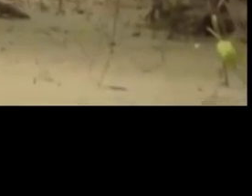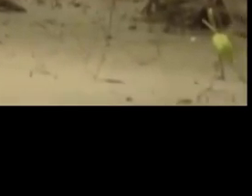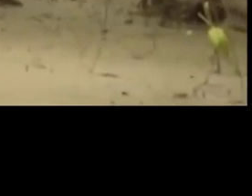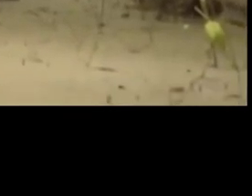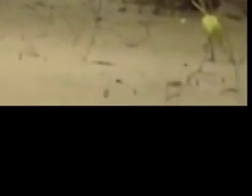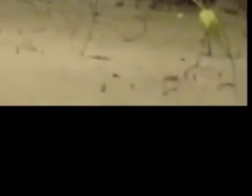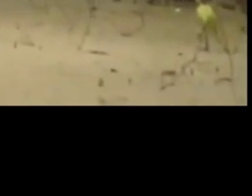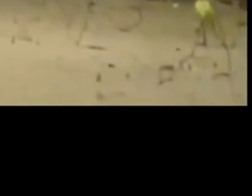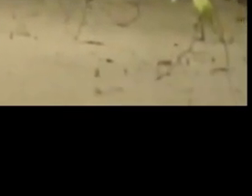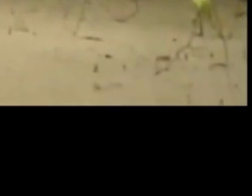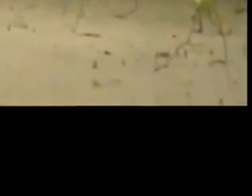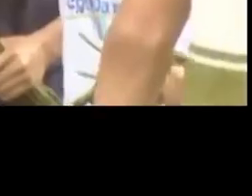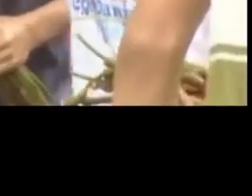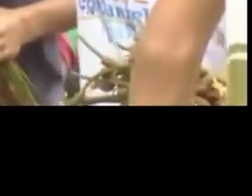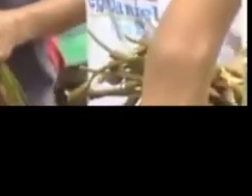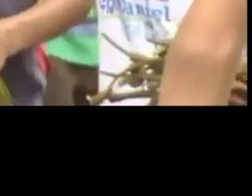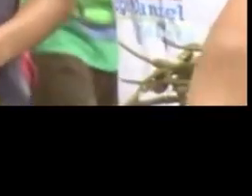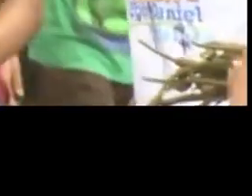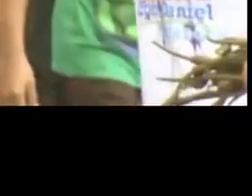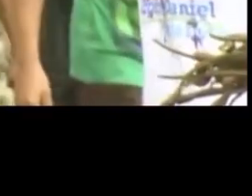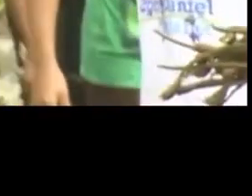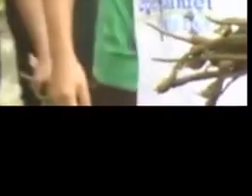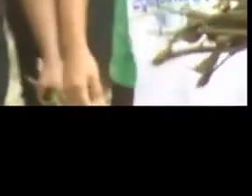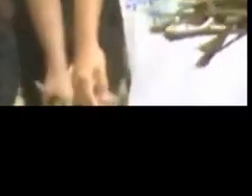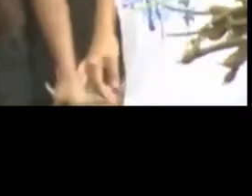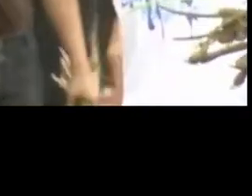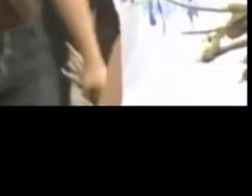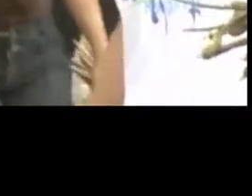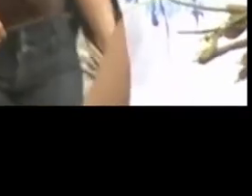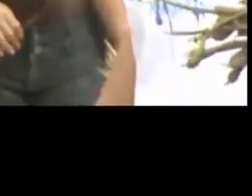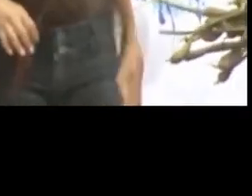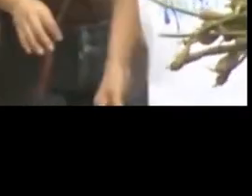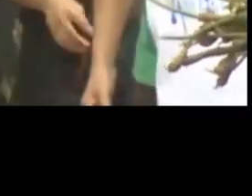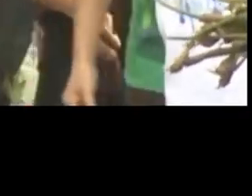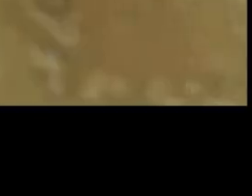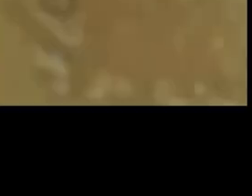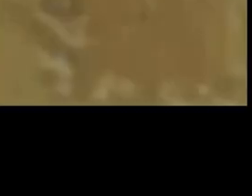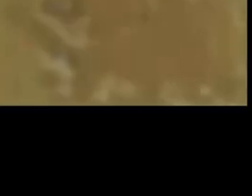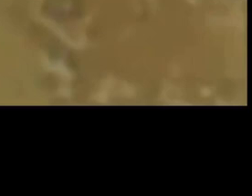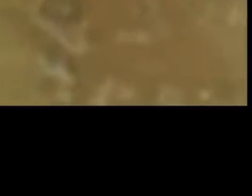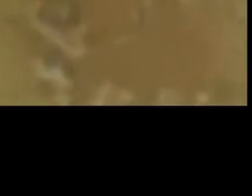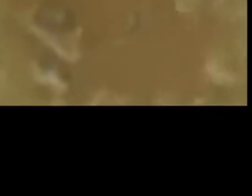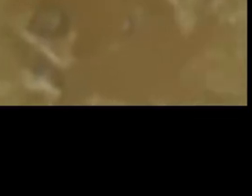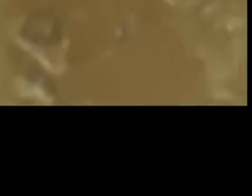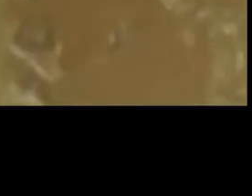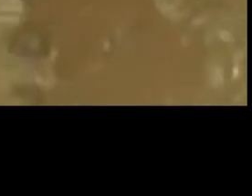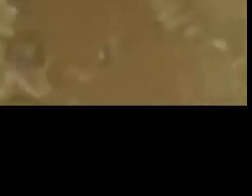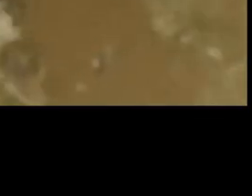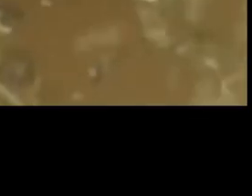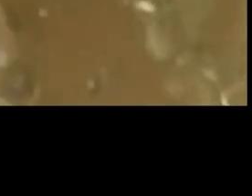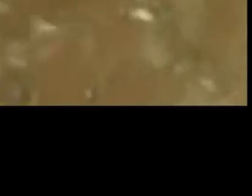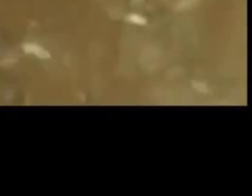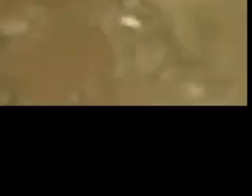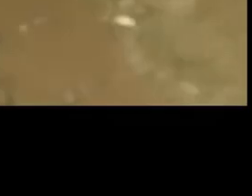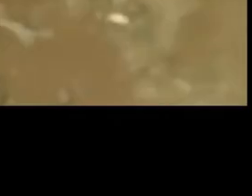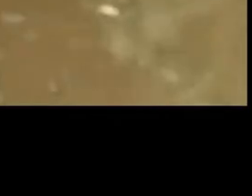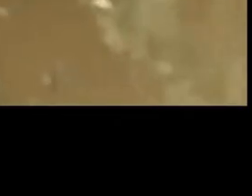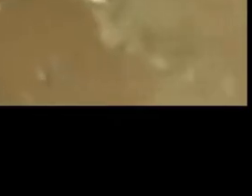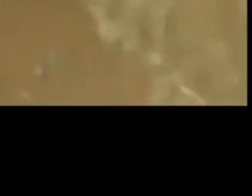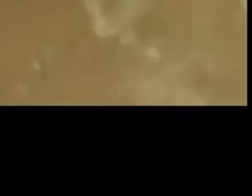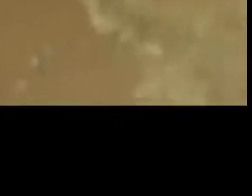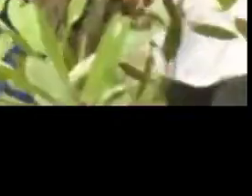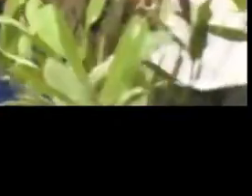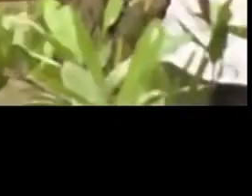La protección del medio ambiente es por el bien de todos. Contribuyamos a la conservación de nuestra flora y fauna. Evitemos la